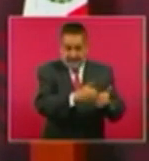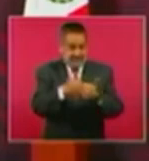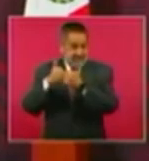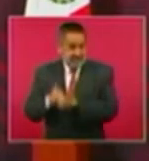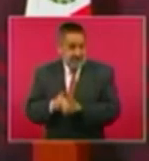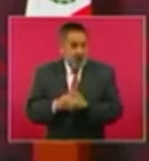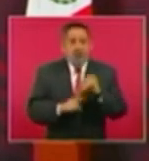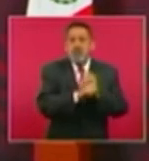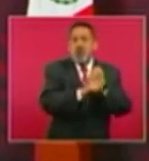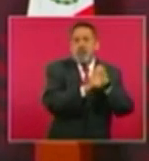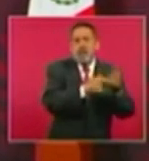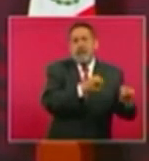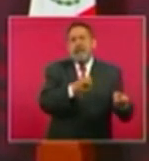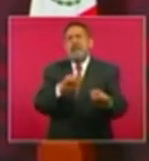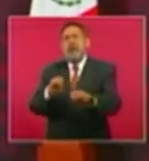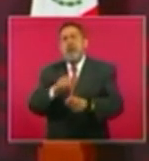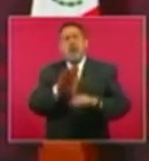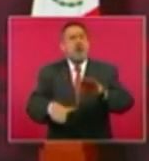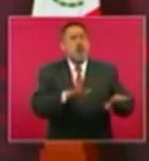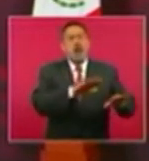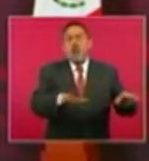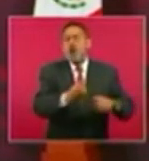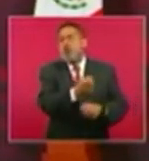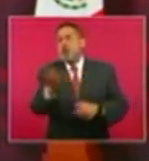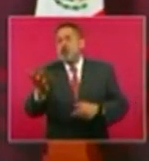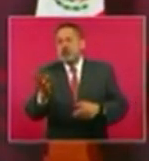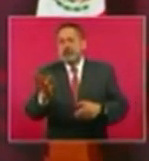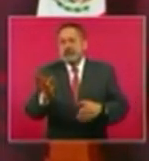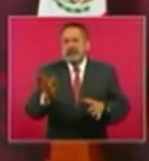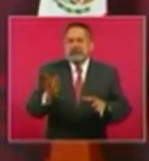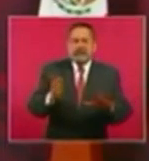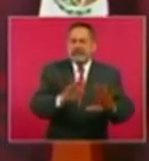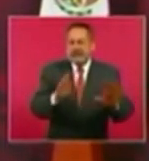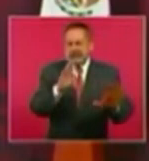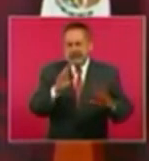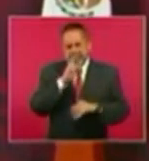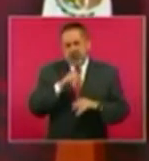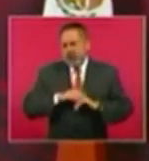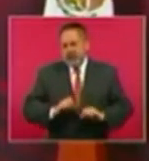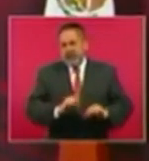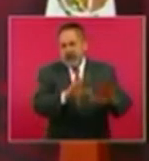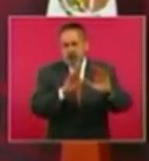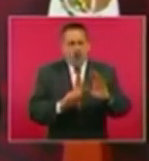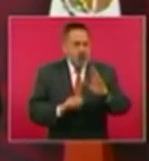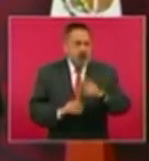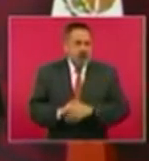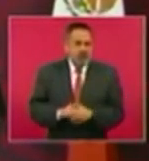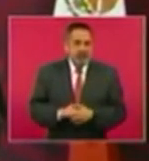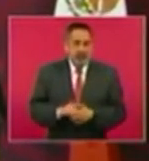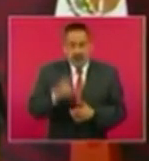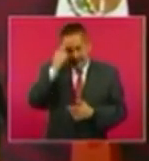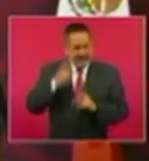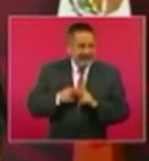con esta visita o como un premio hacia los Estados Unidos, como parte de esta cumbre que se va